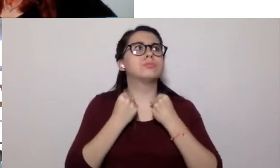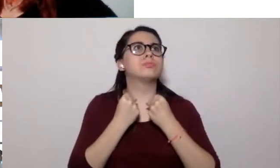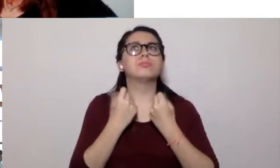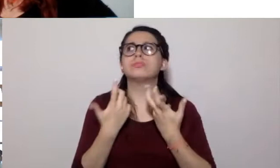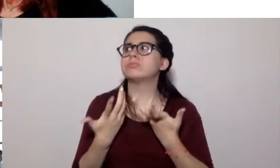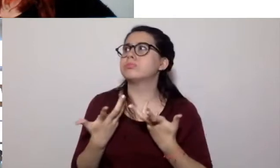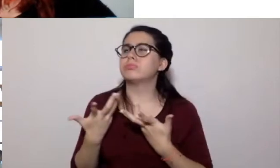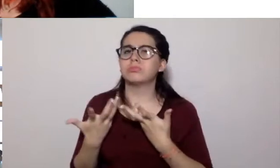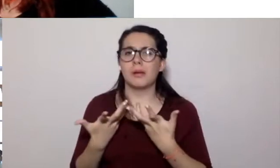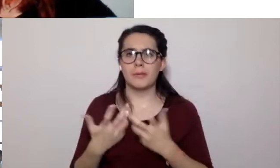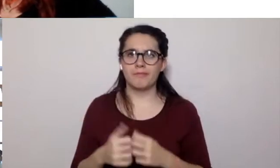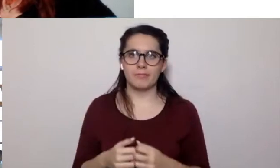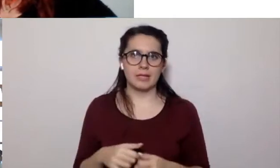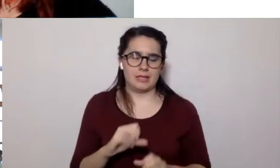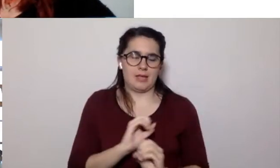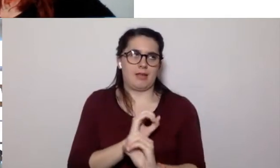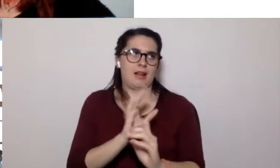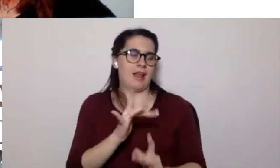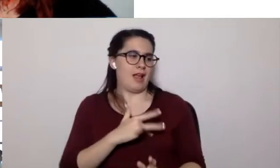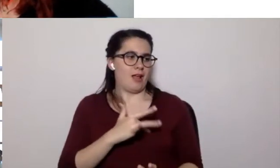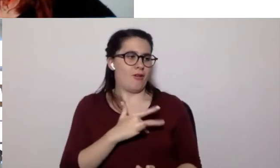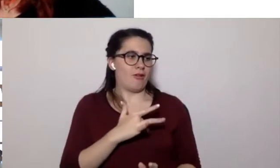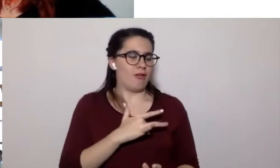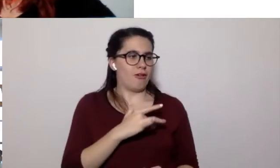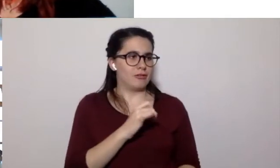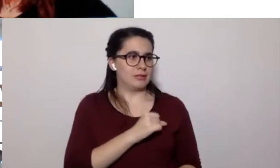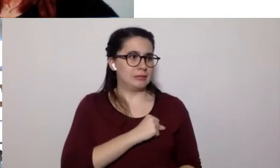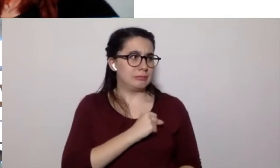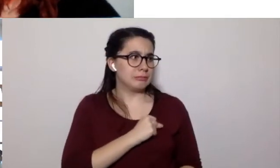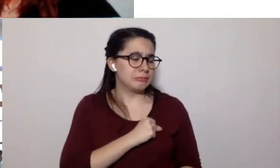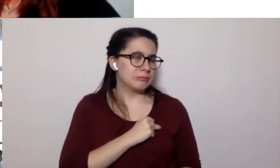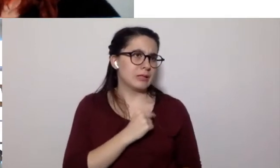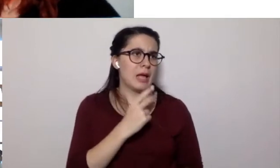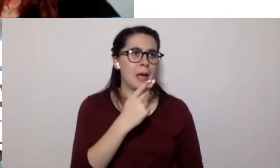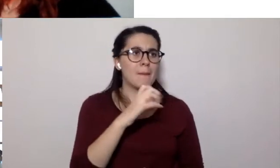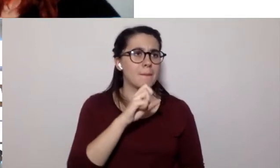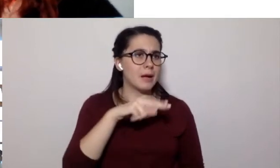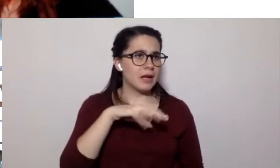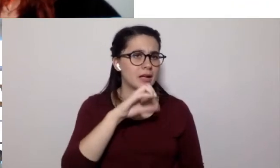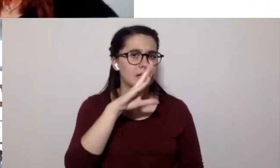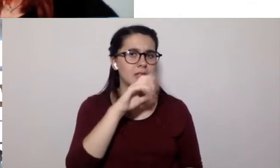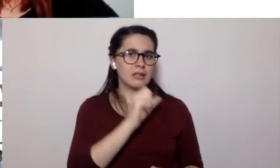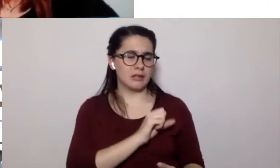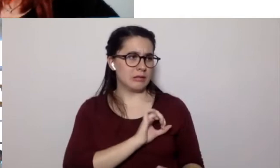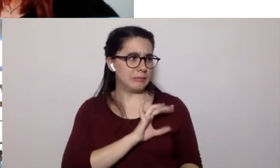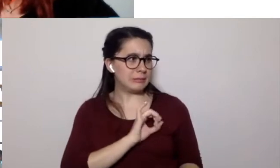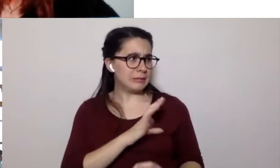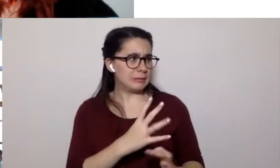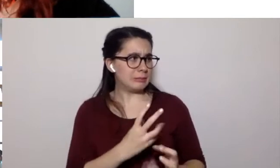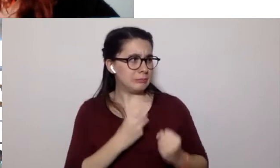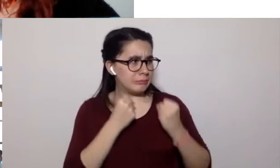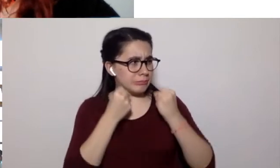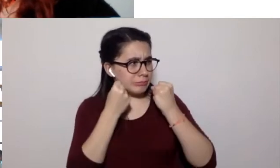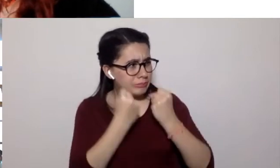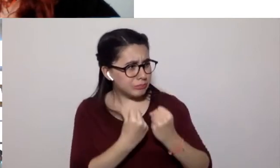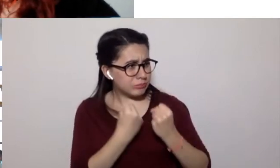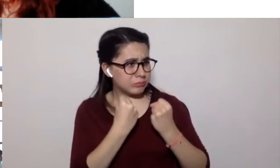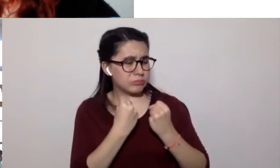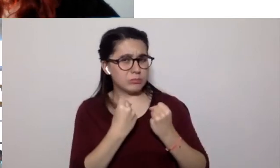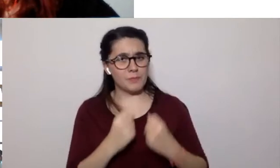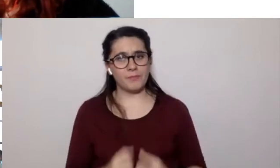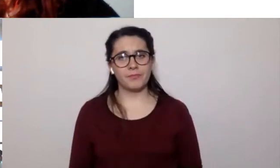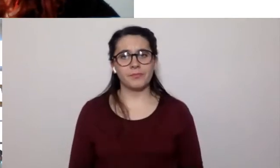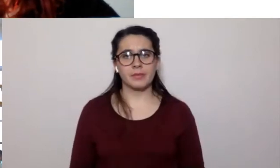sintiéndote mal, la taquicardia y con ese pánico, ese miedo, puede ser el miedo, pues,